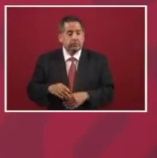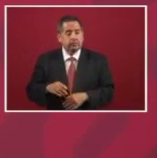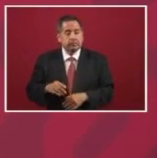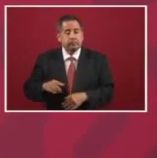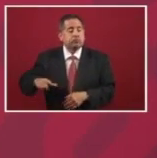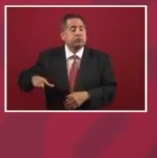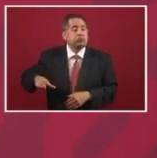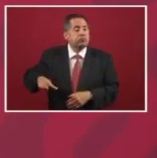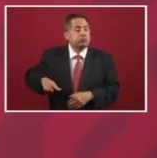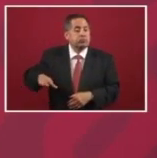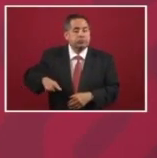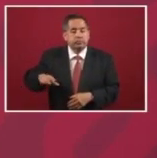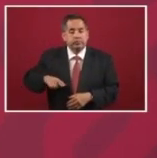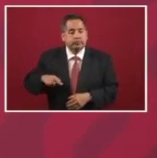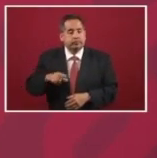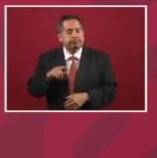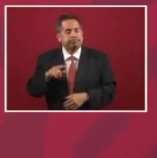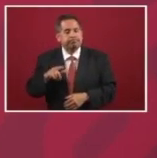ya no está al servicio